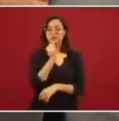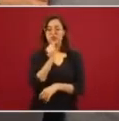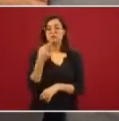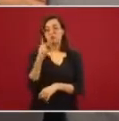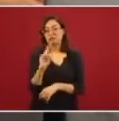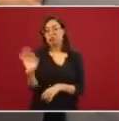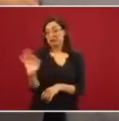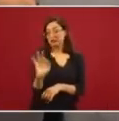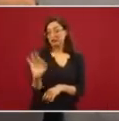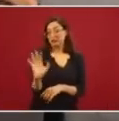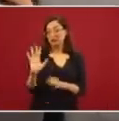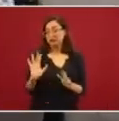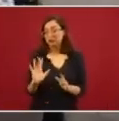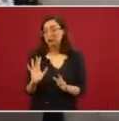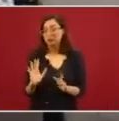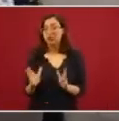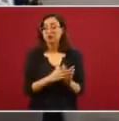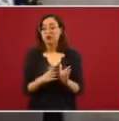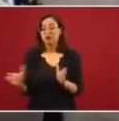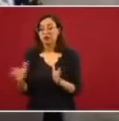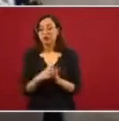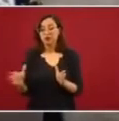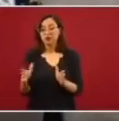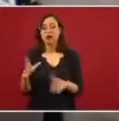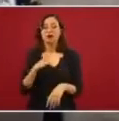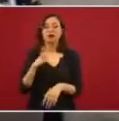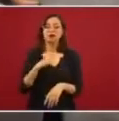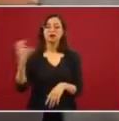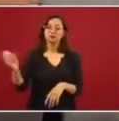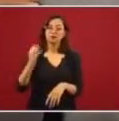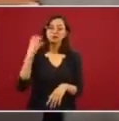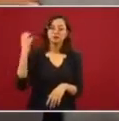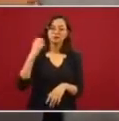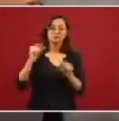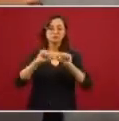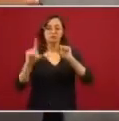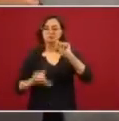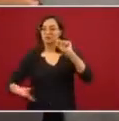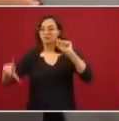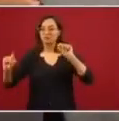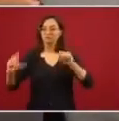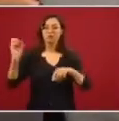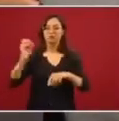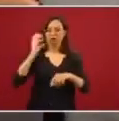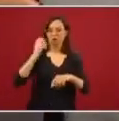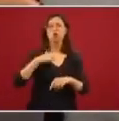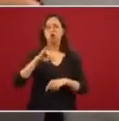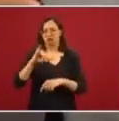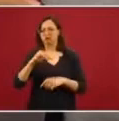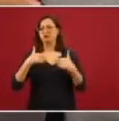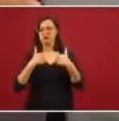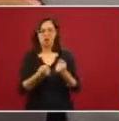espera que suceda en esos días estaban sucediendo varios eventos en todo el país entiendo lo de la selectividad